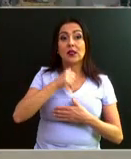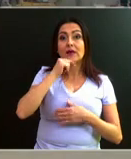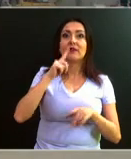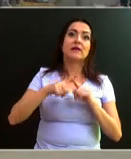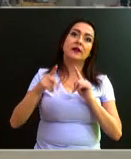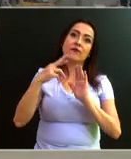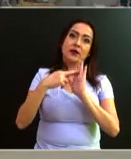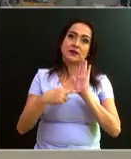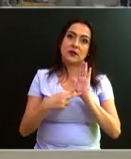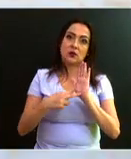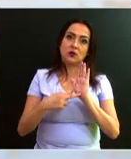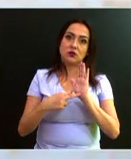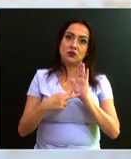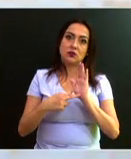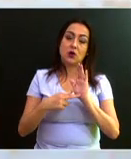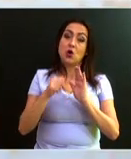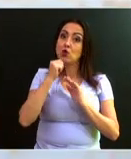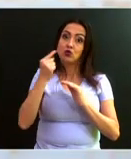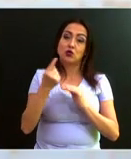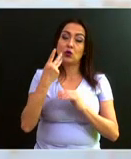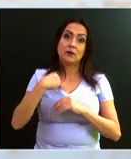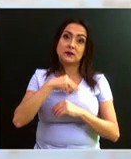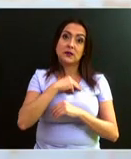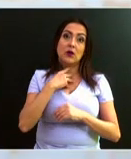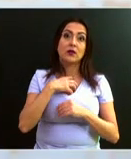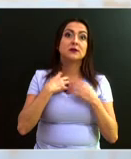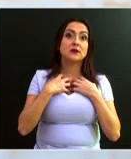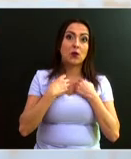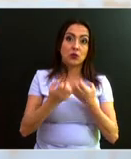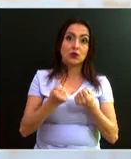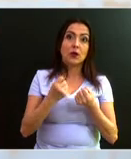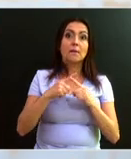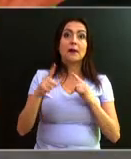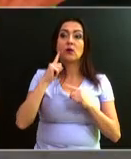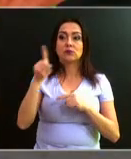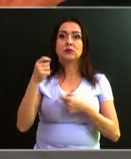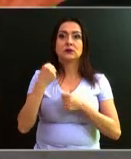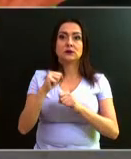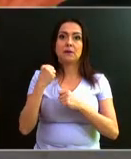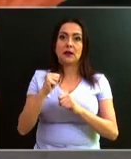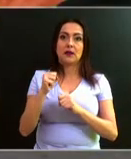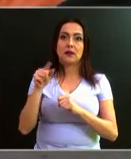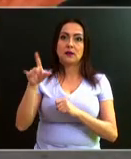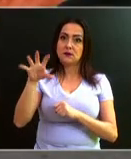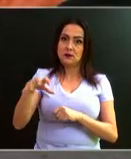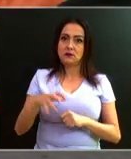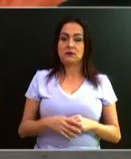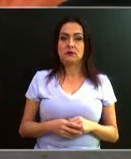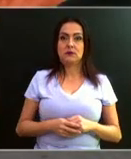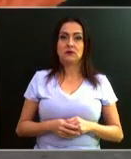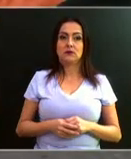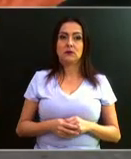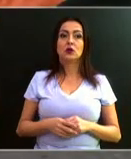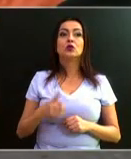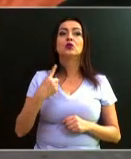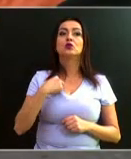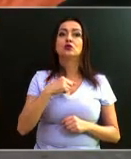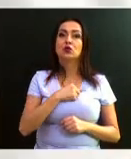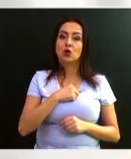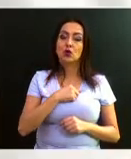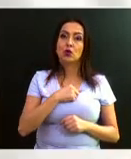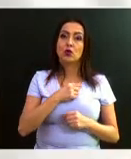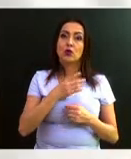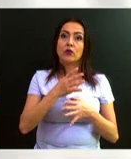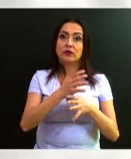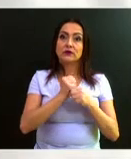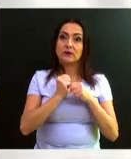de requisitos no solo con el Ministerio de Salud, sino también con la municipalidad de ese cantón. Nosotros, a la hora de recibir